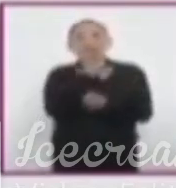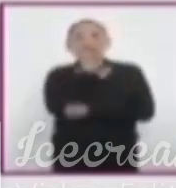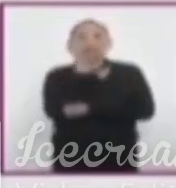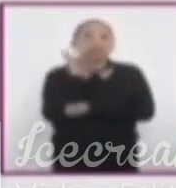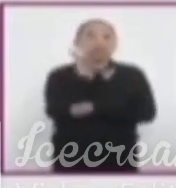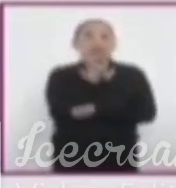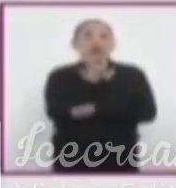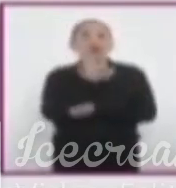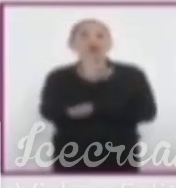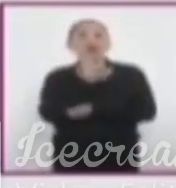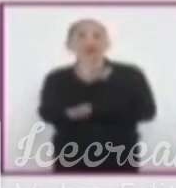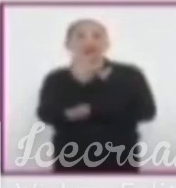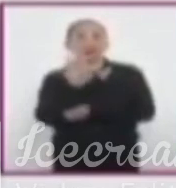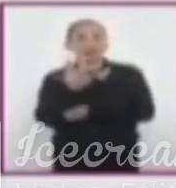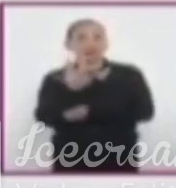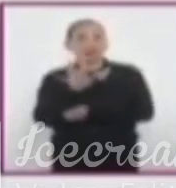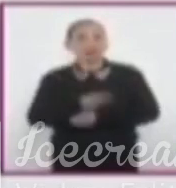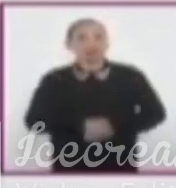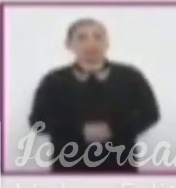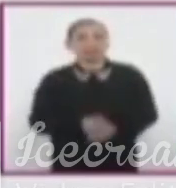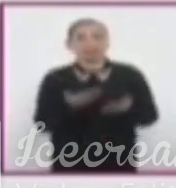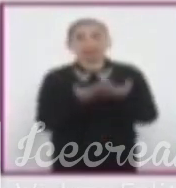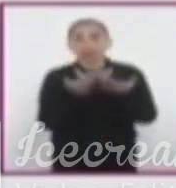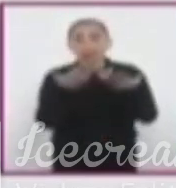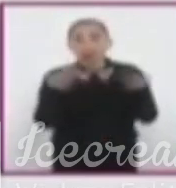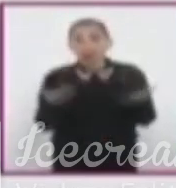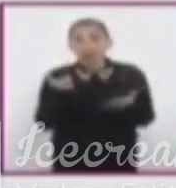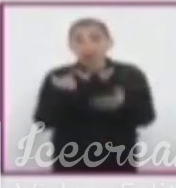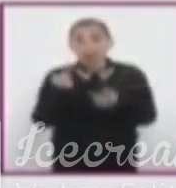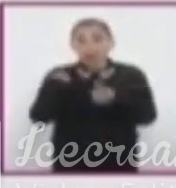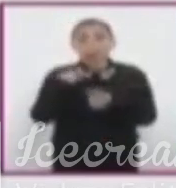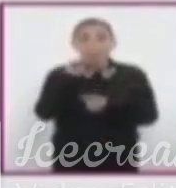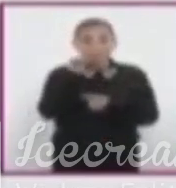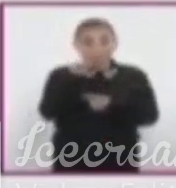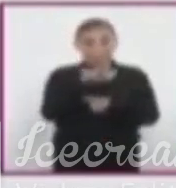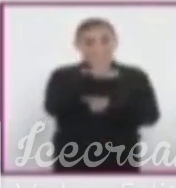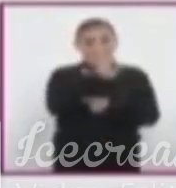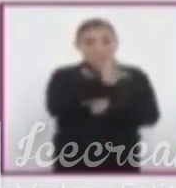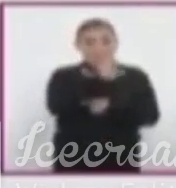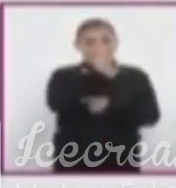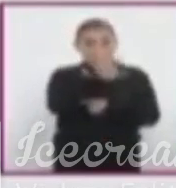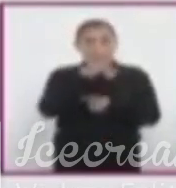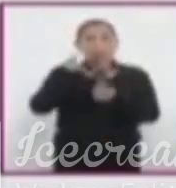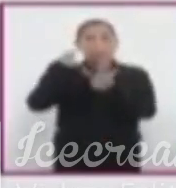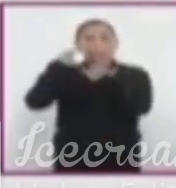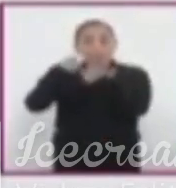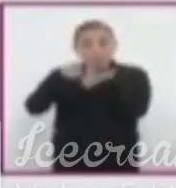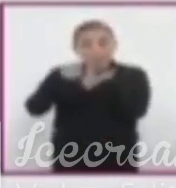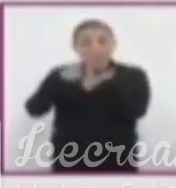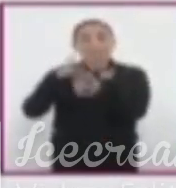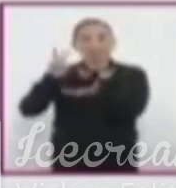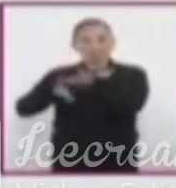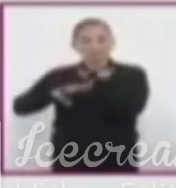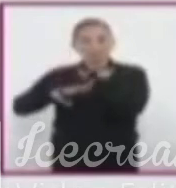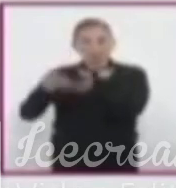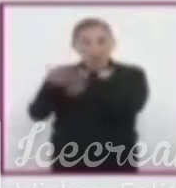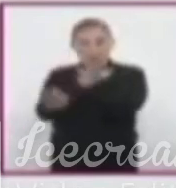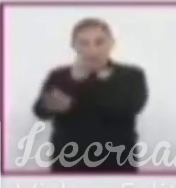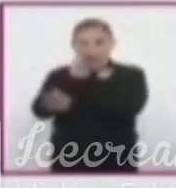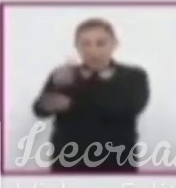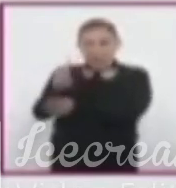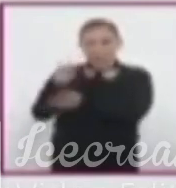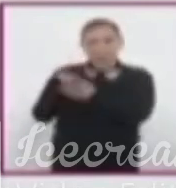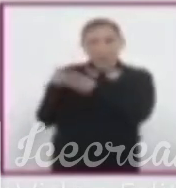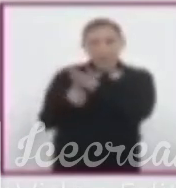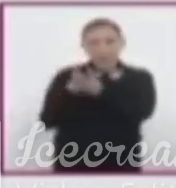resultado 45. Ahora debemos sumar estos 45 pesos al precio original de la